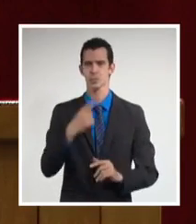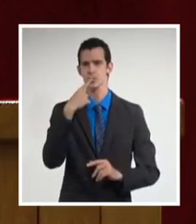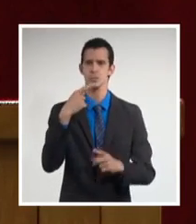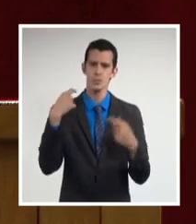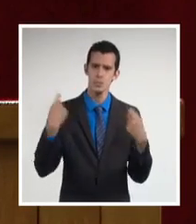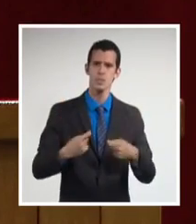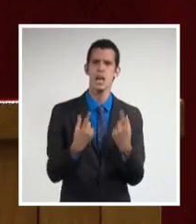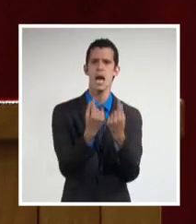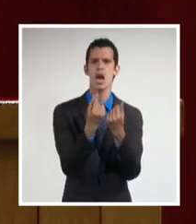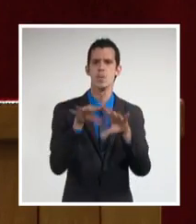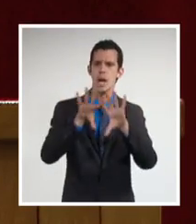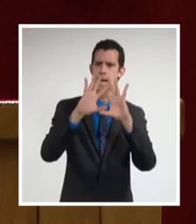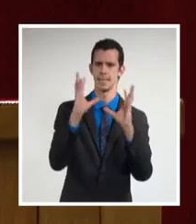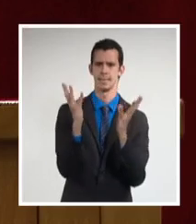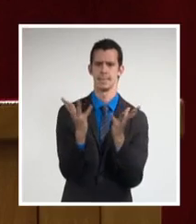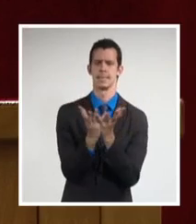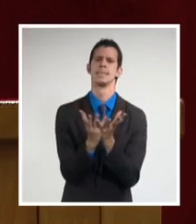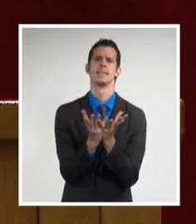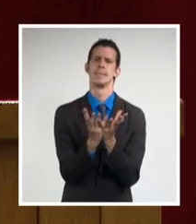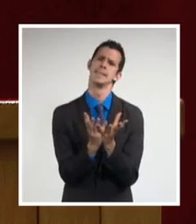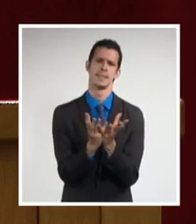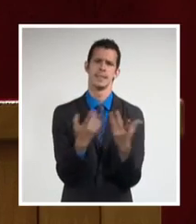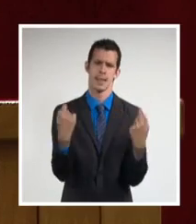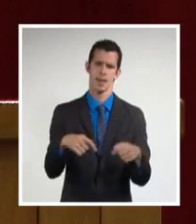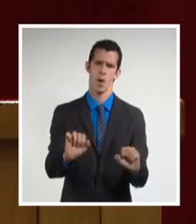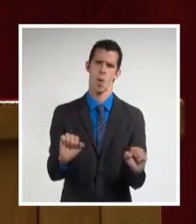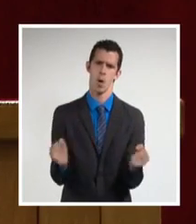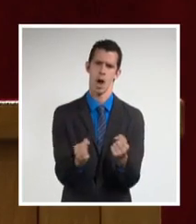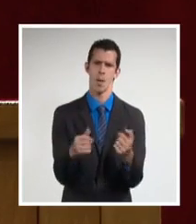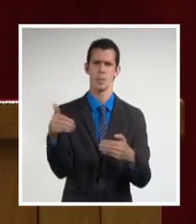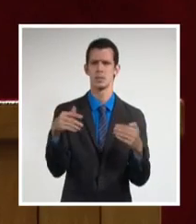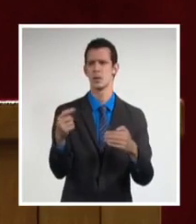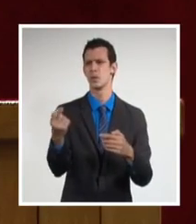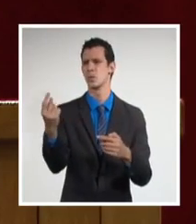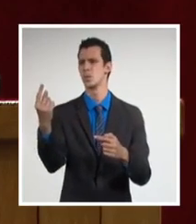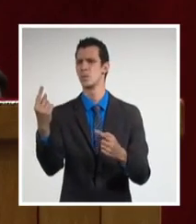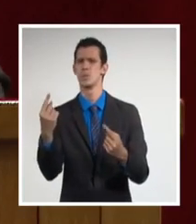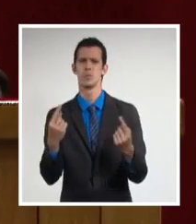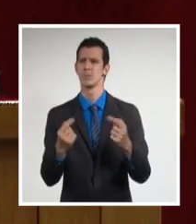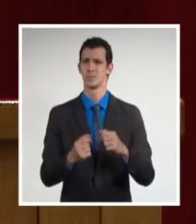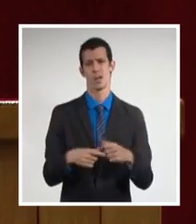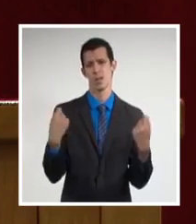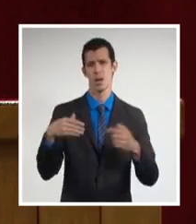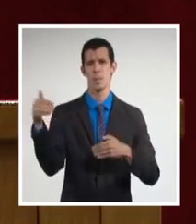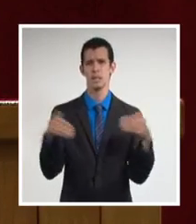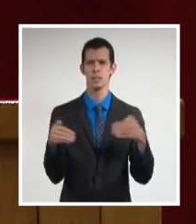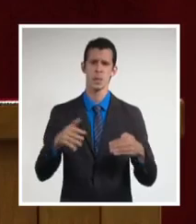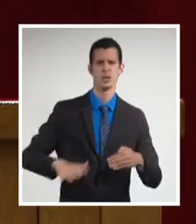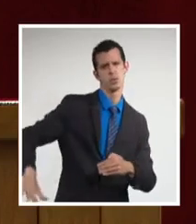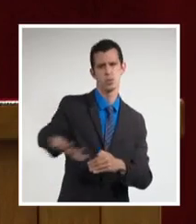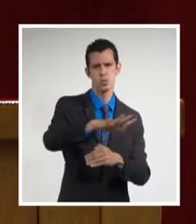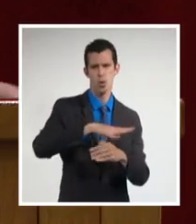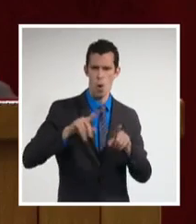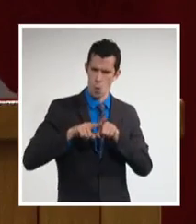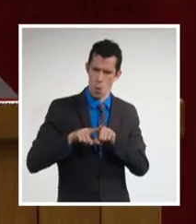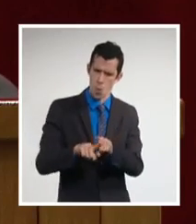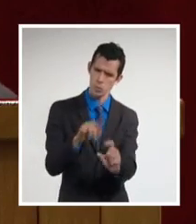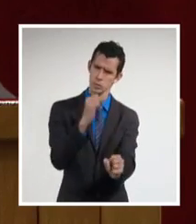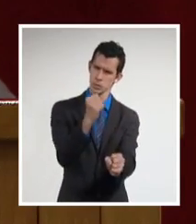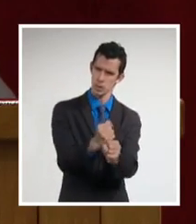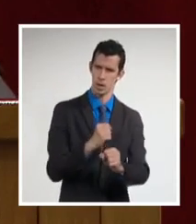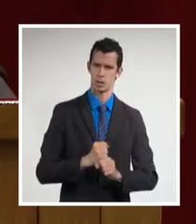del acompañamiento del partido, enfrentando resueltamente las trabas subjetivas que aún subsisten. El país necesita